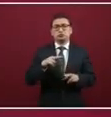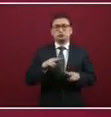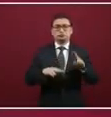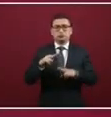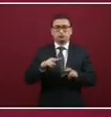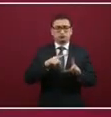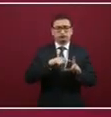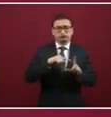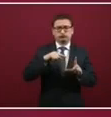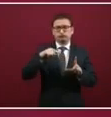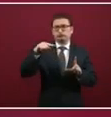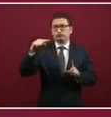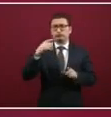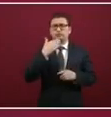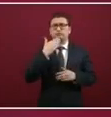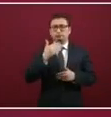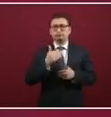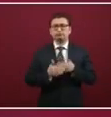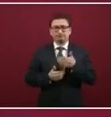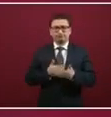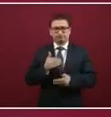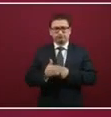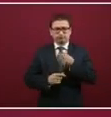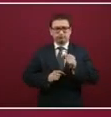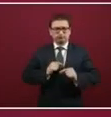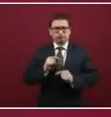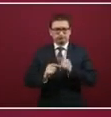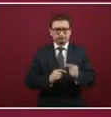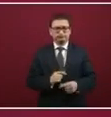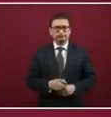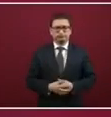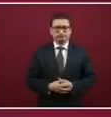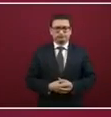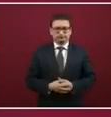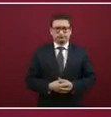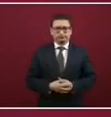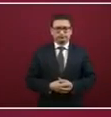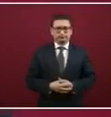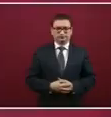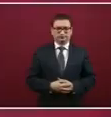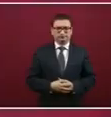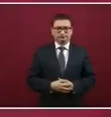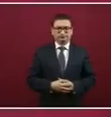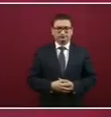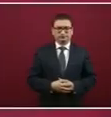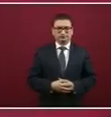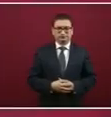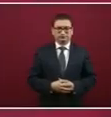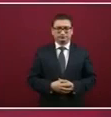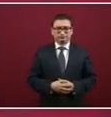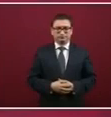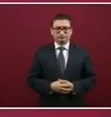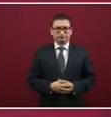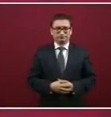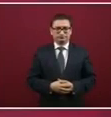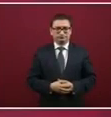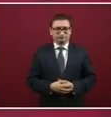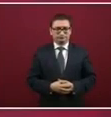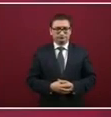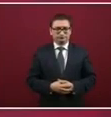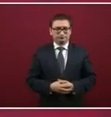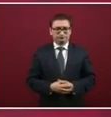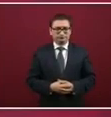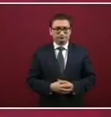avanzando. Y tenemos la apuesta en muy buenos términos con